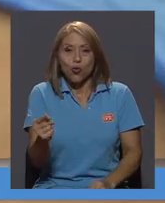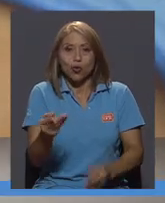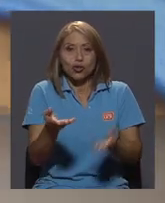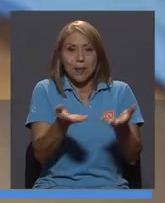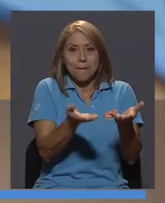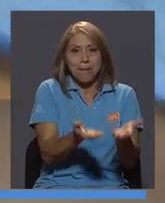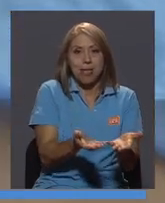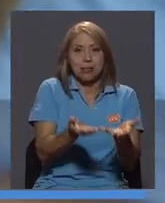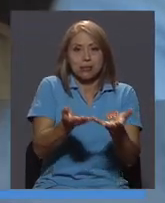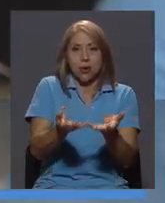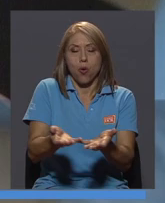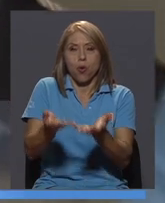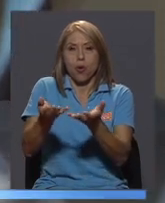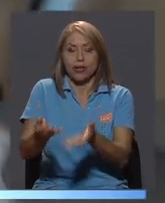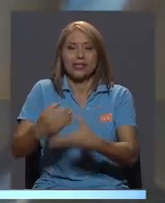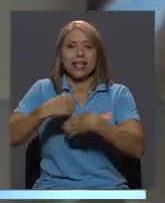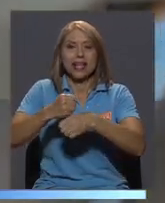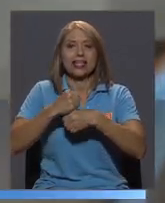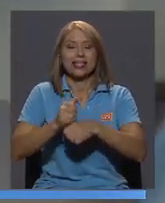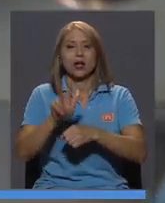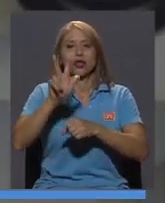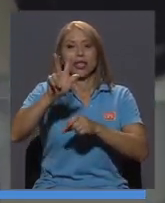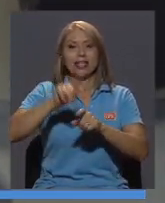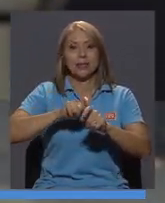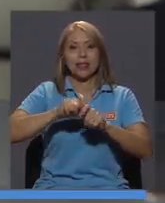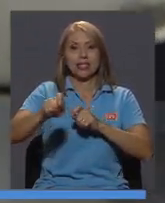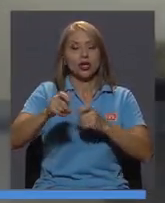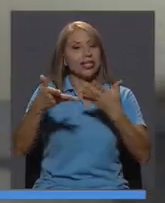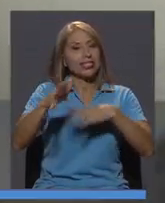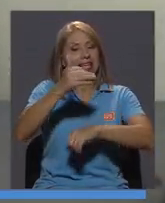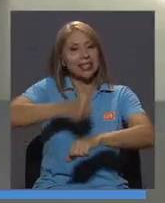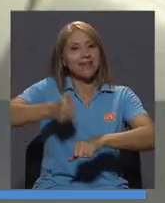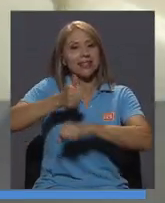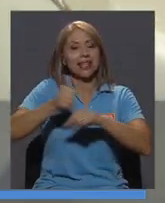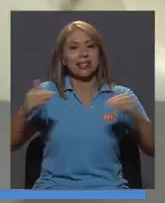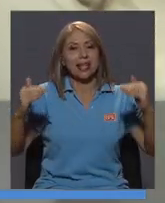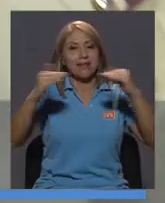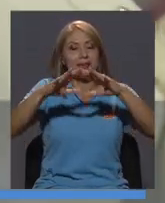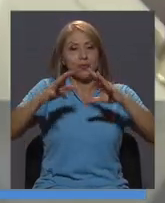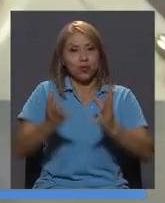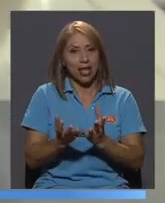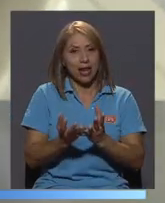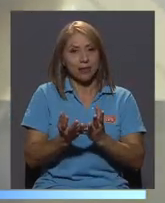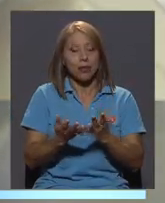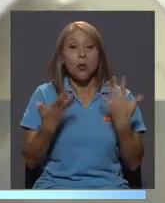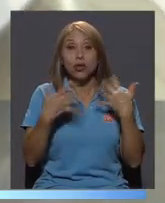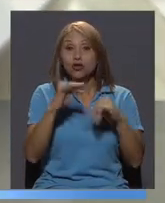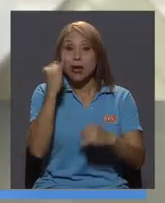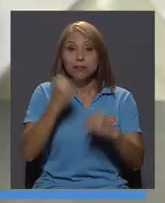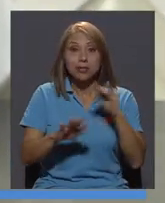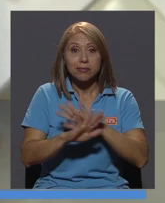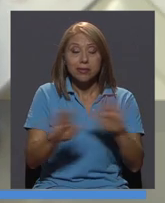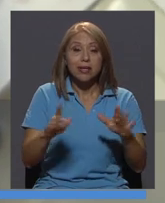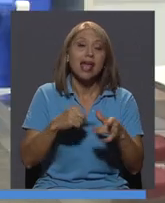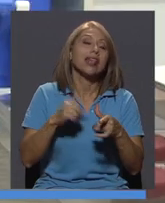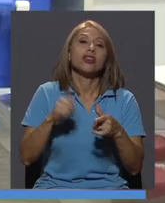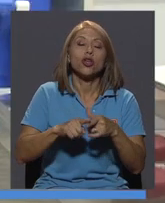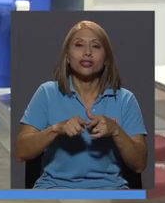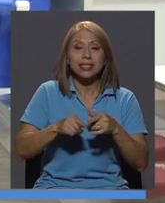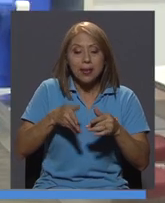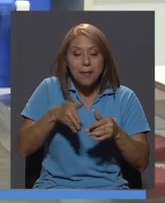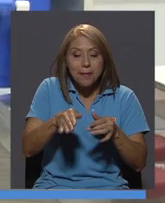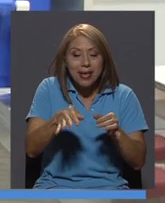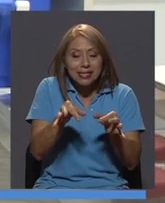tres mediciones estándar que son ya a nivel mundial que están establecidas una vez que esto ya estaba realizado se procedió a avisar a los